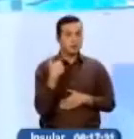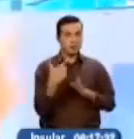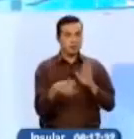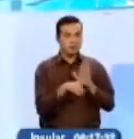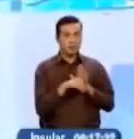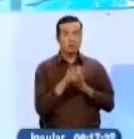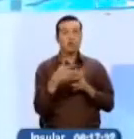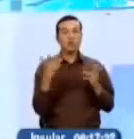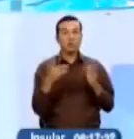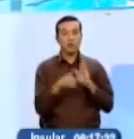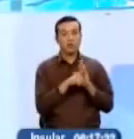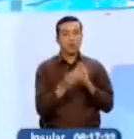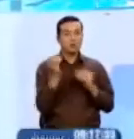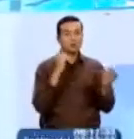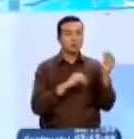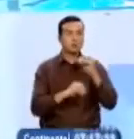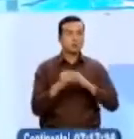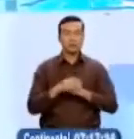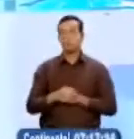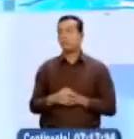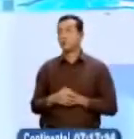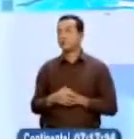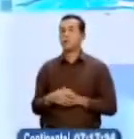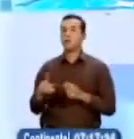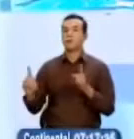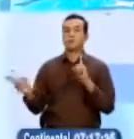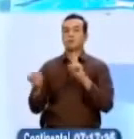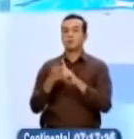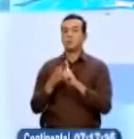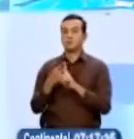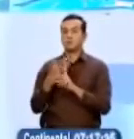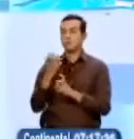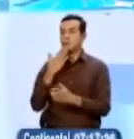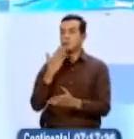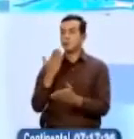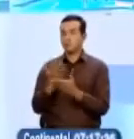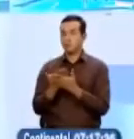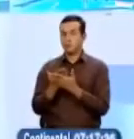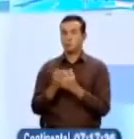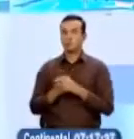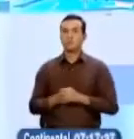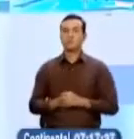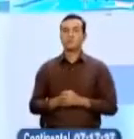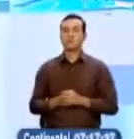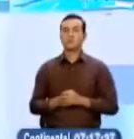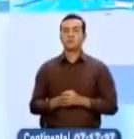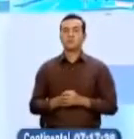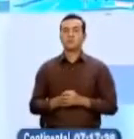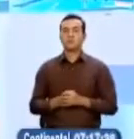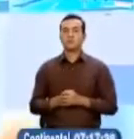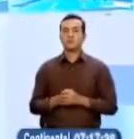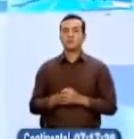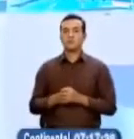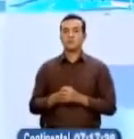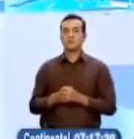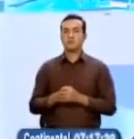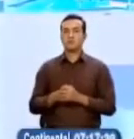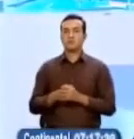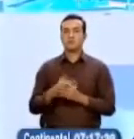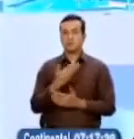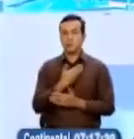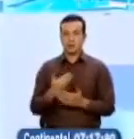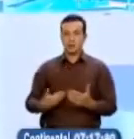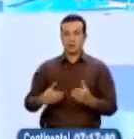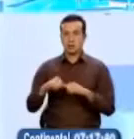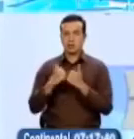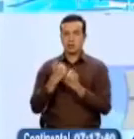tema es cómo salió la ley bueno yo en primer lugar yo quiero agradecer a a gabriela rivadeneira la